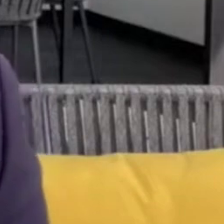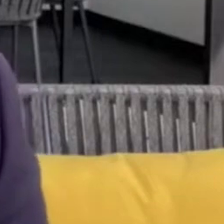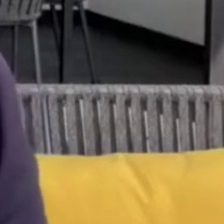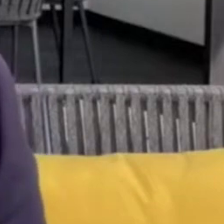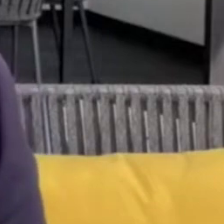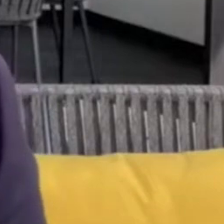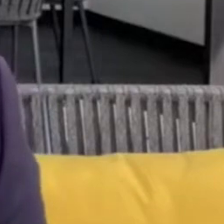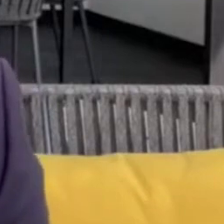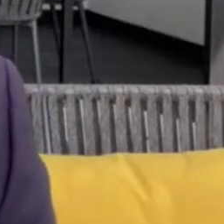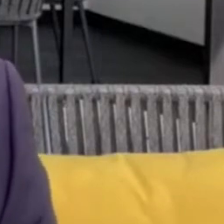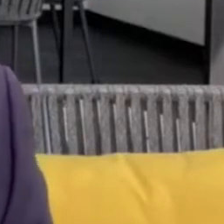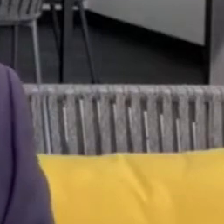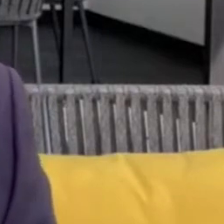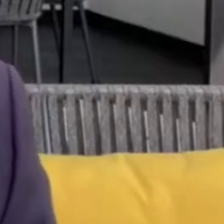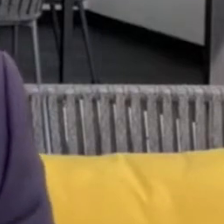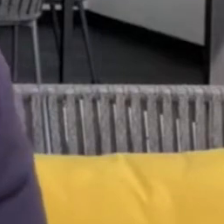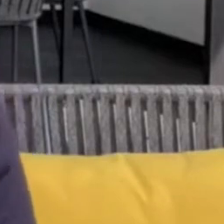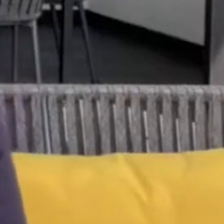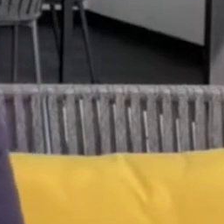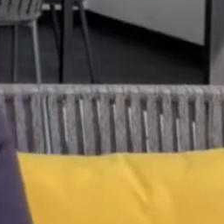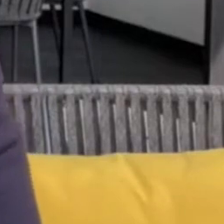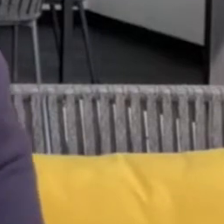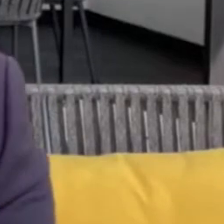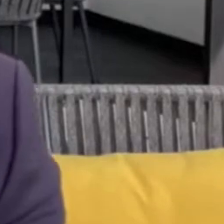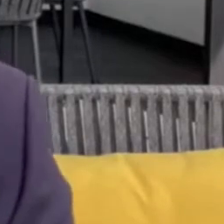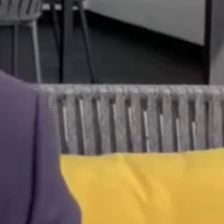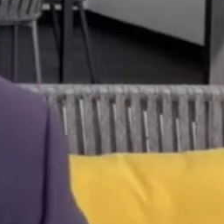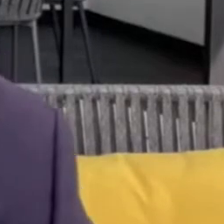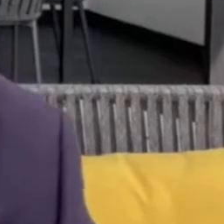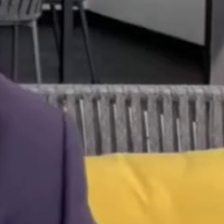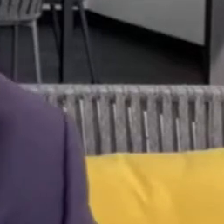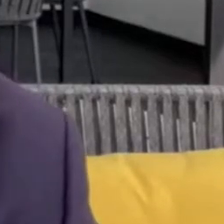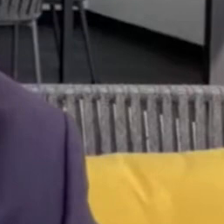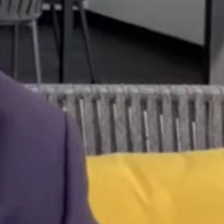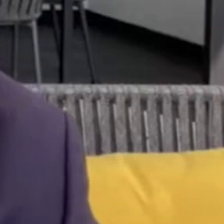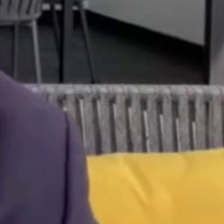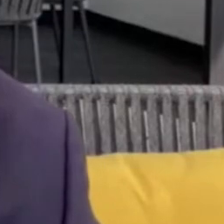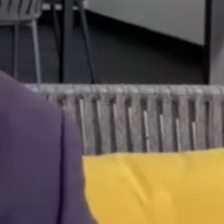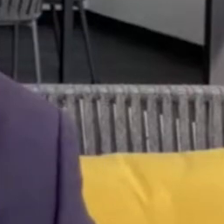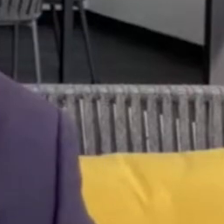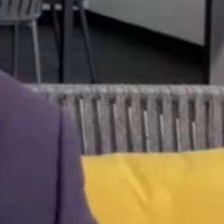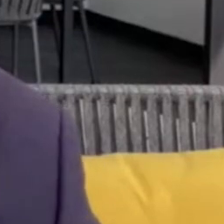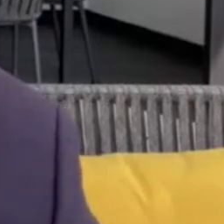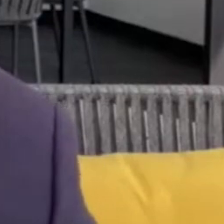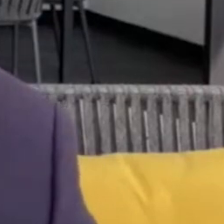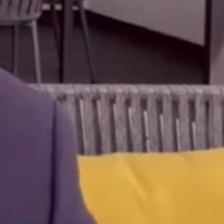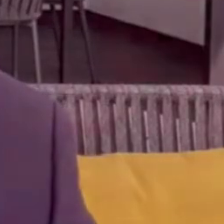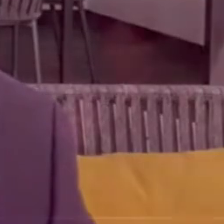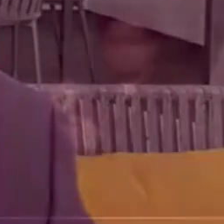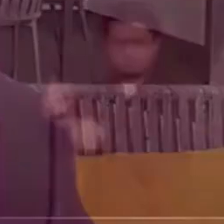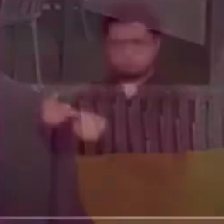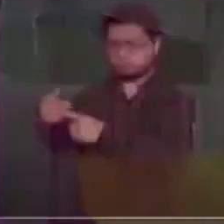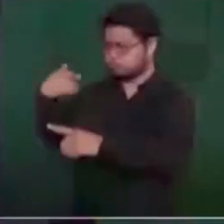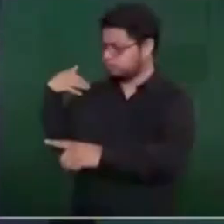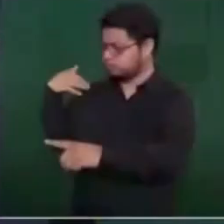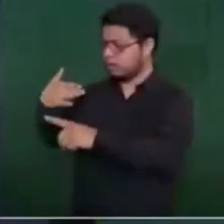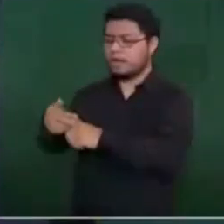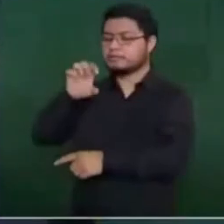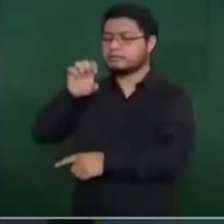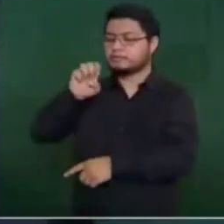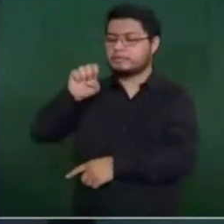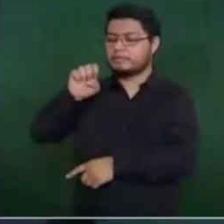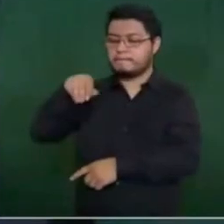panista Mauricio Vila, reconoce la labor de las Fuerzas Armadas y reconoce que